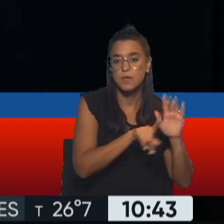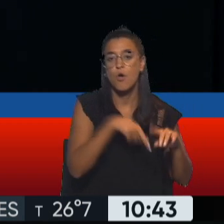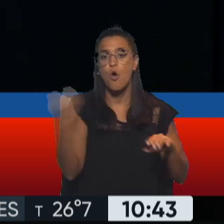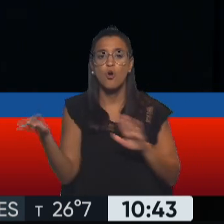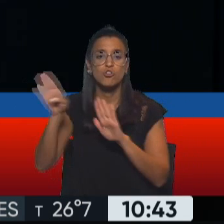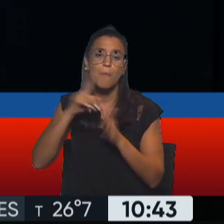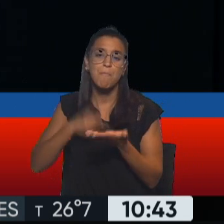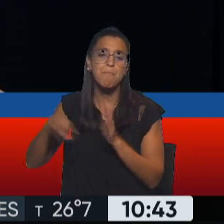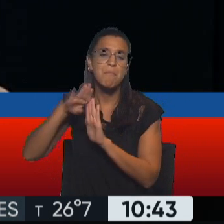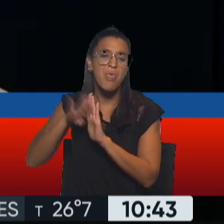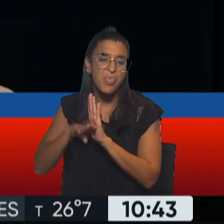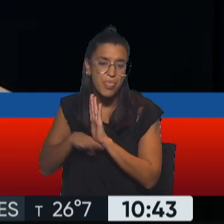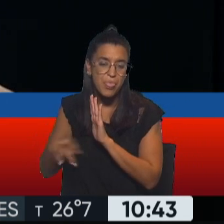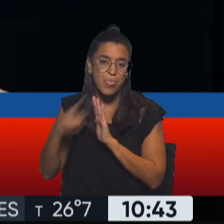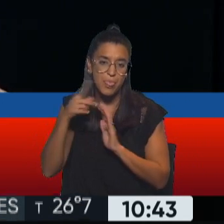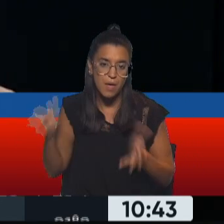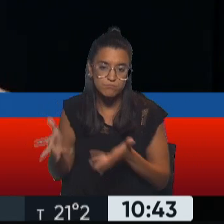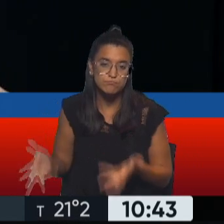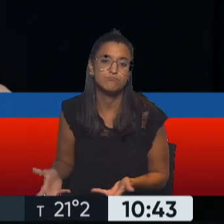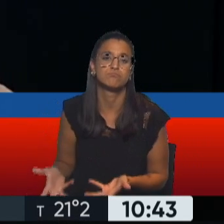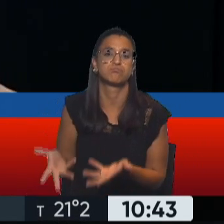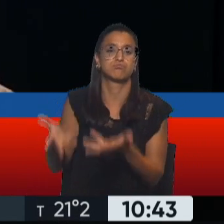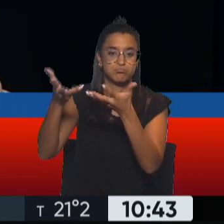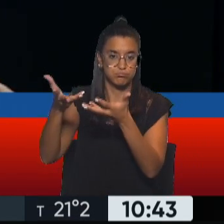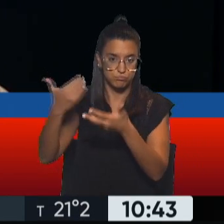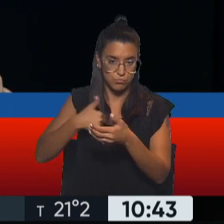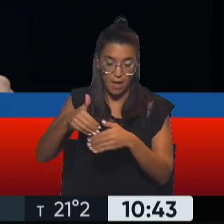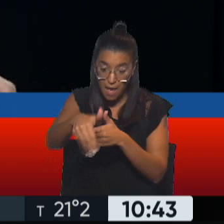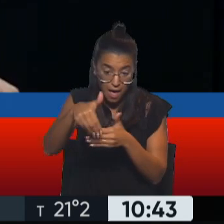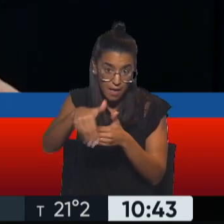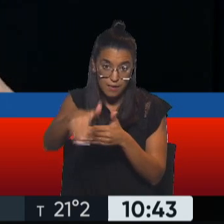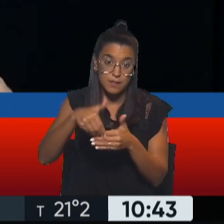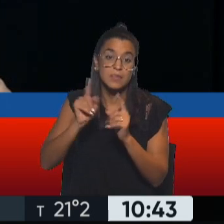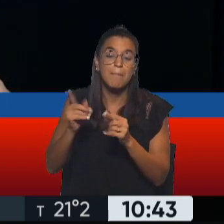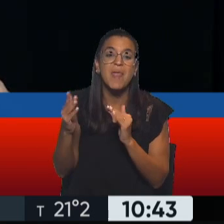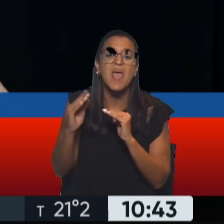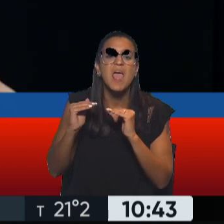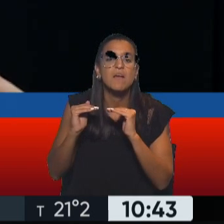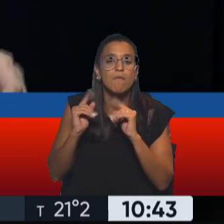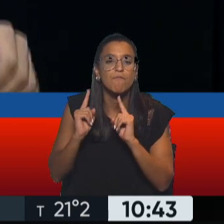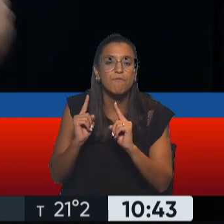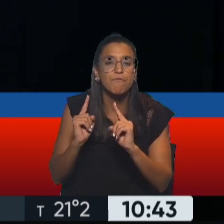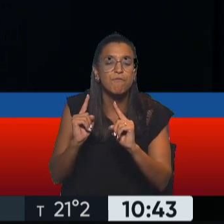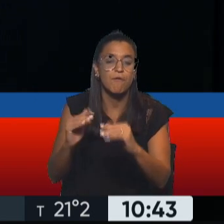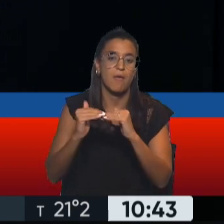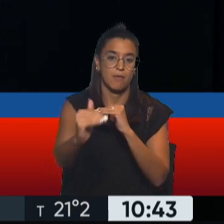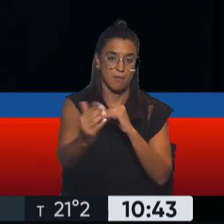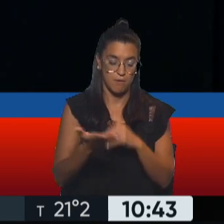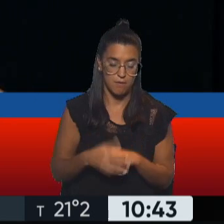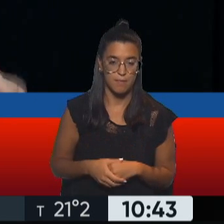llamadas medidas que promuevan el crecimiento de mediano plazo y una estabilidad duradera.